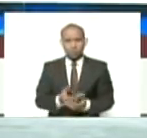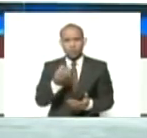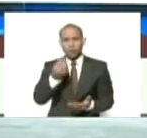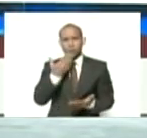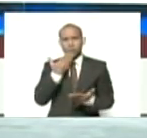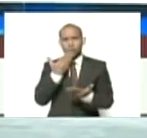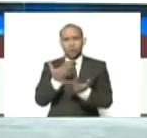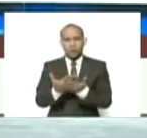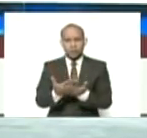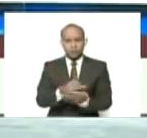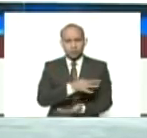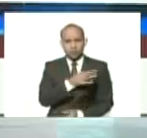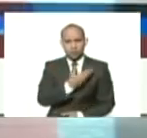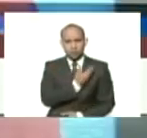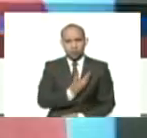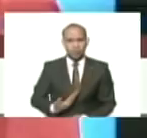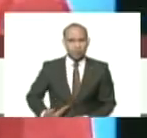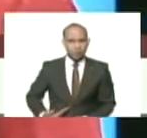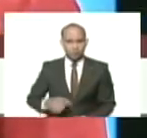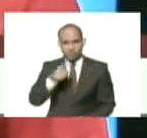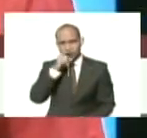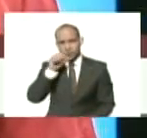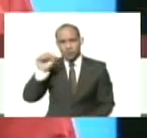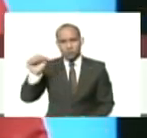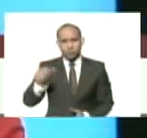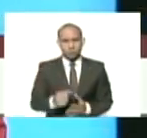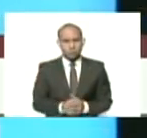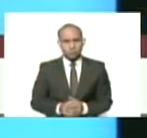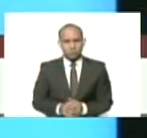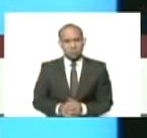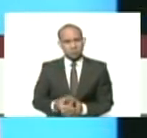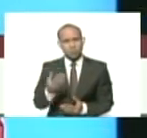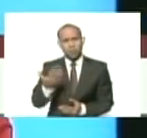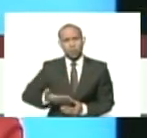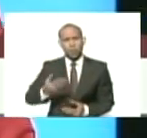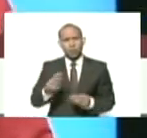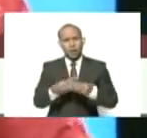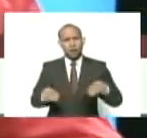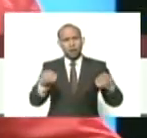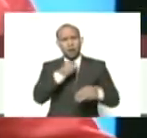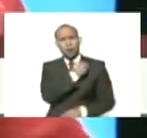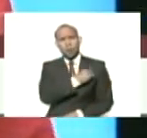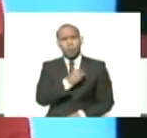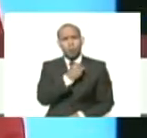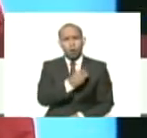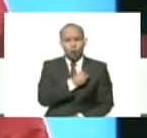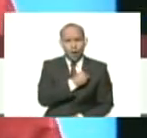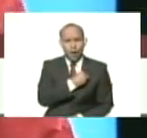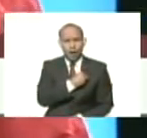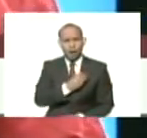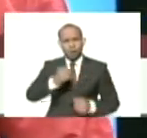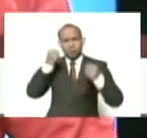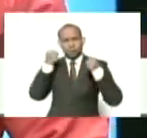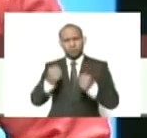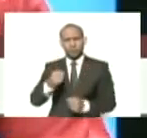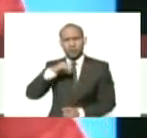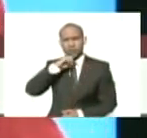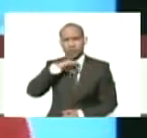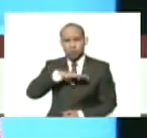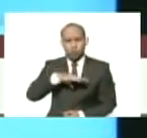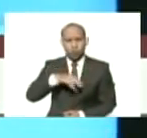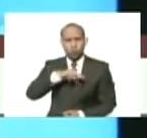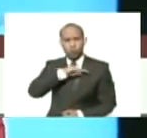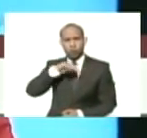gracias, presidente. Ante todo, con suma moral, con la fuerza histórica que nos dan